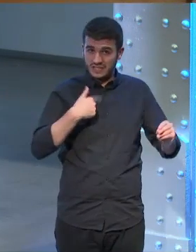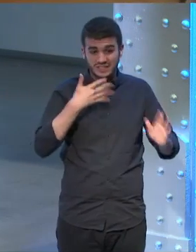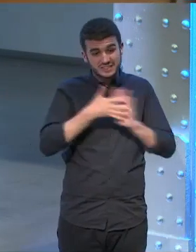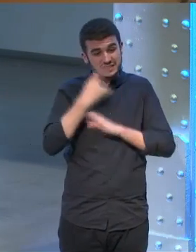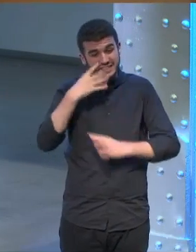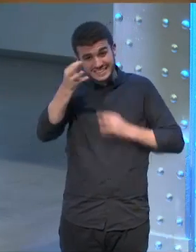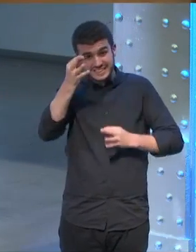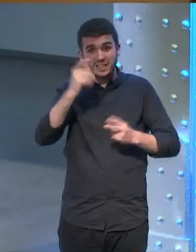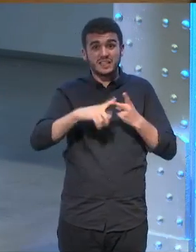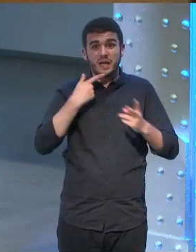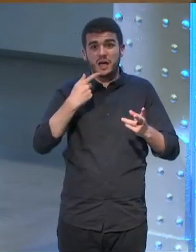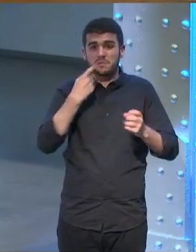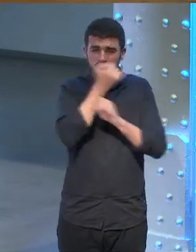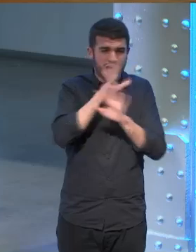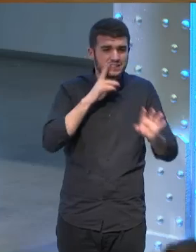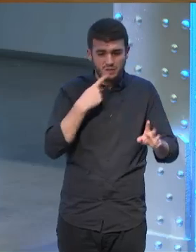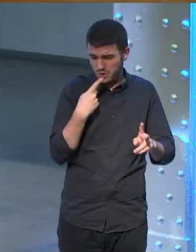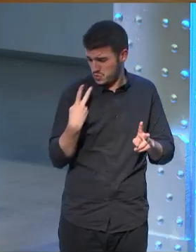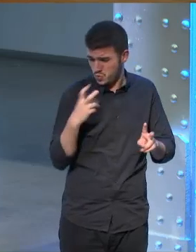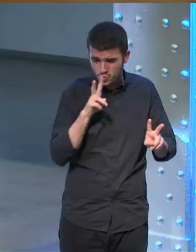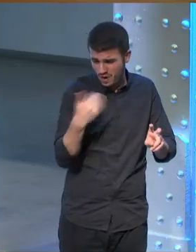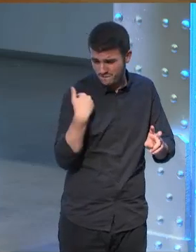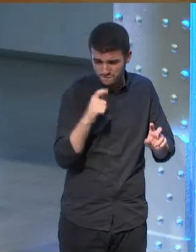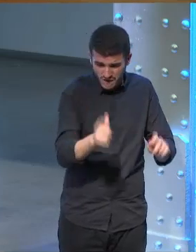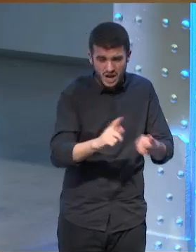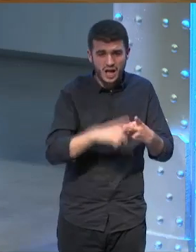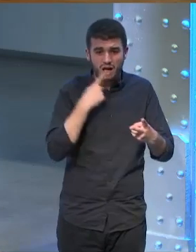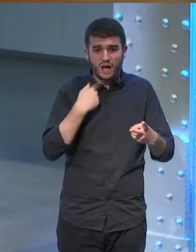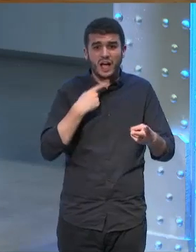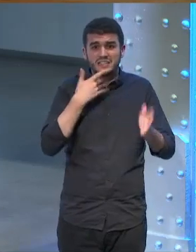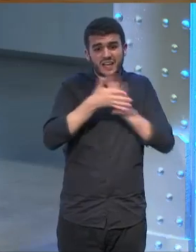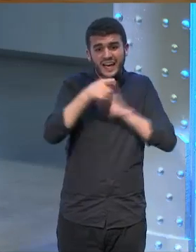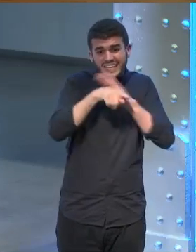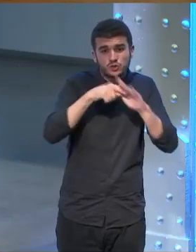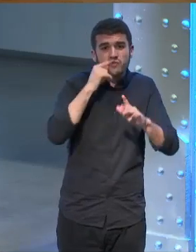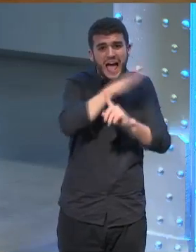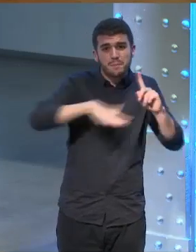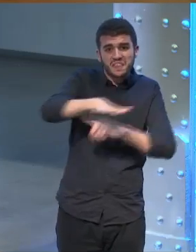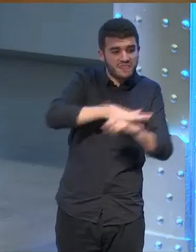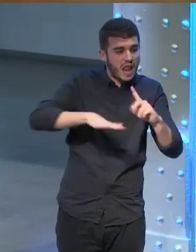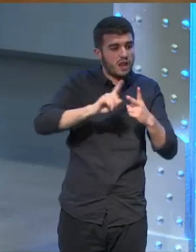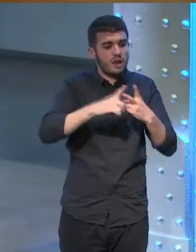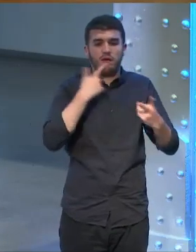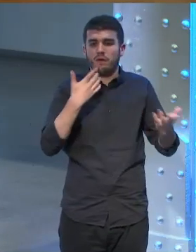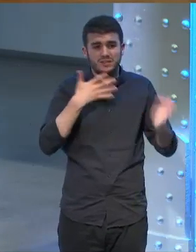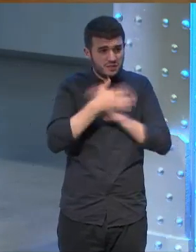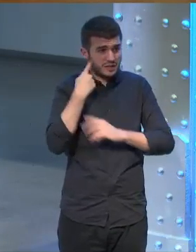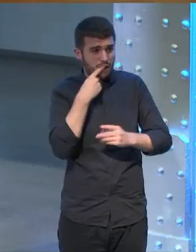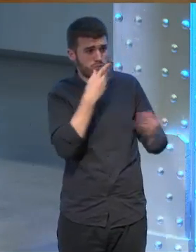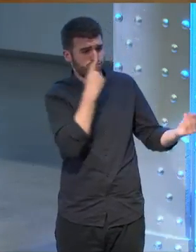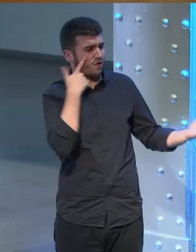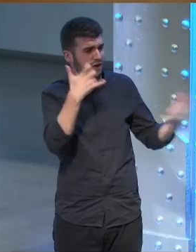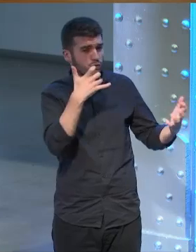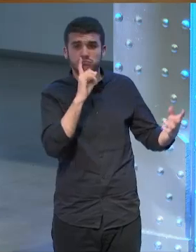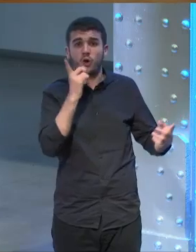de las ingenierías, como es la más verde, la más orientada a energías renovables, de gestión ambiental, no es también la más conocida. Entonces, o vas por